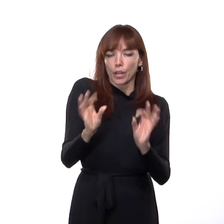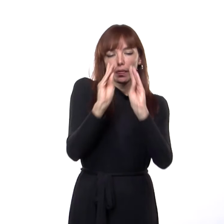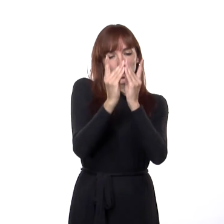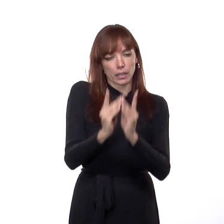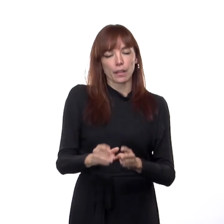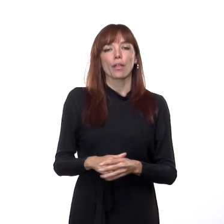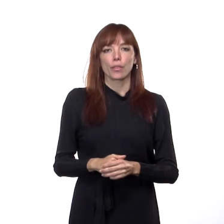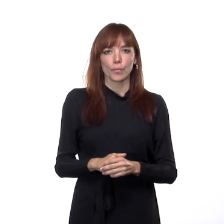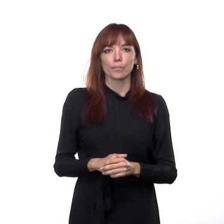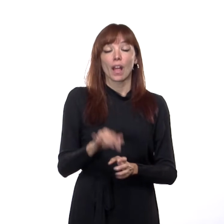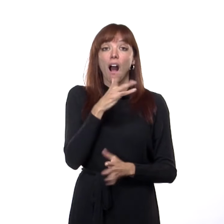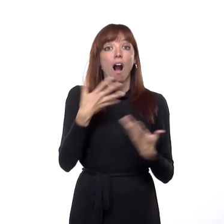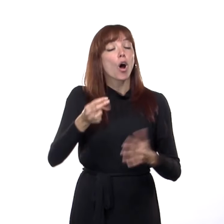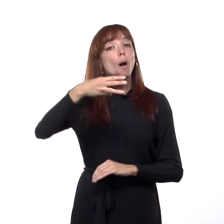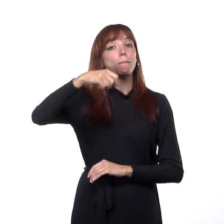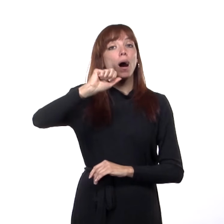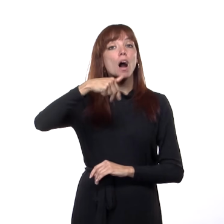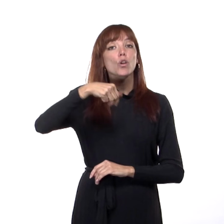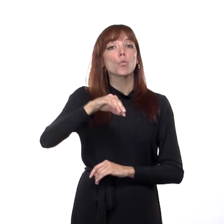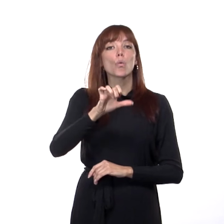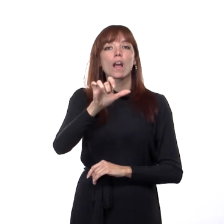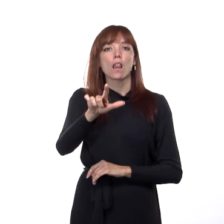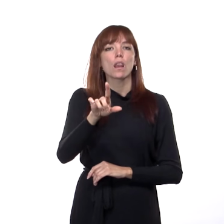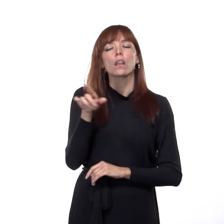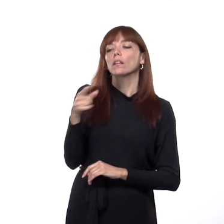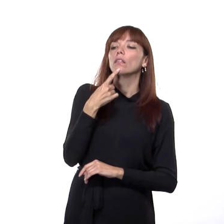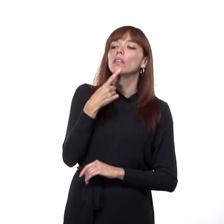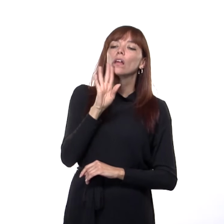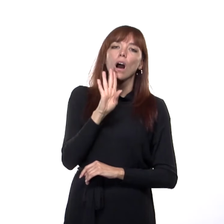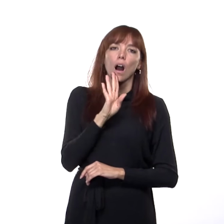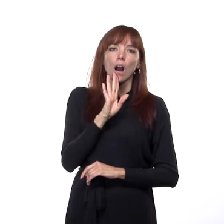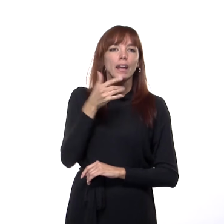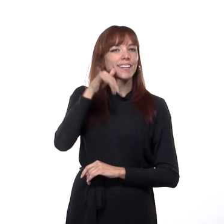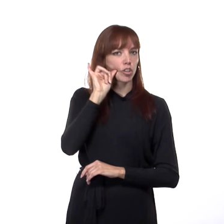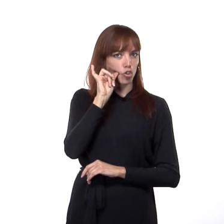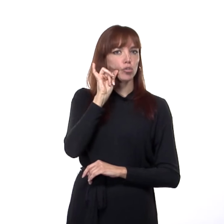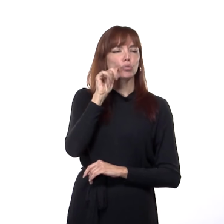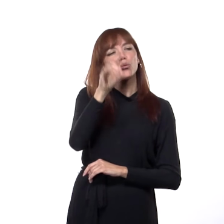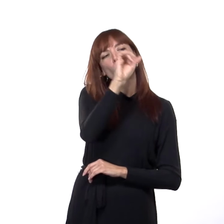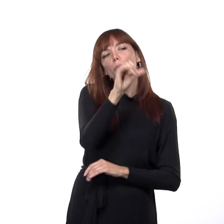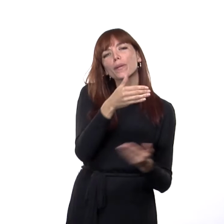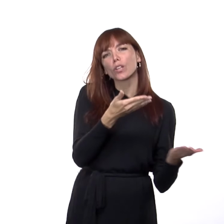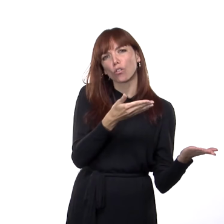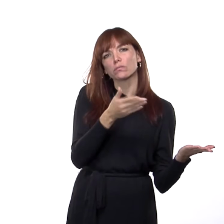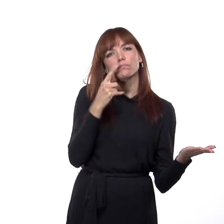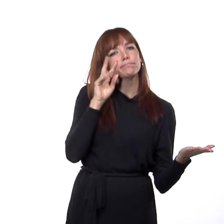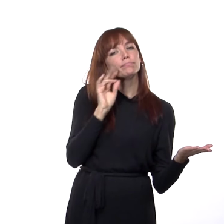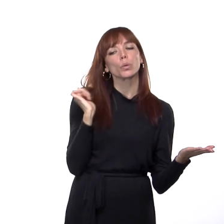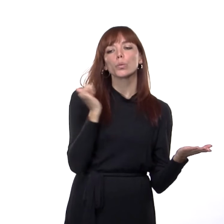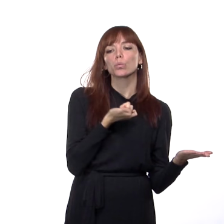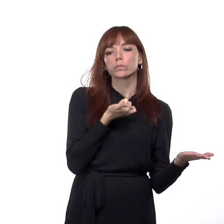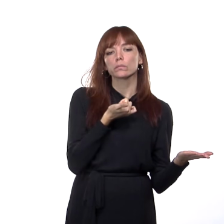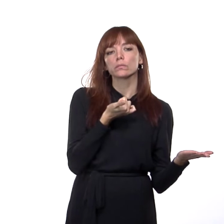y vamos con manuel muy relacionado con lo que empezamos hablando sobre riesgos cuáles en tu opinión manuel y en tu experiencia sobre todo